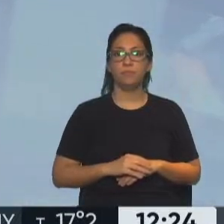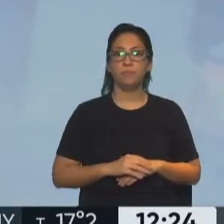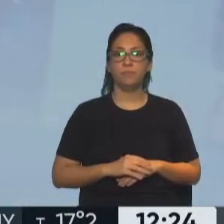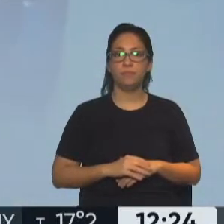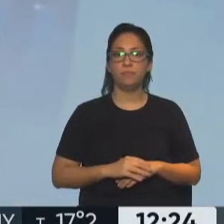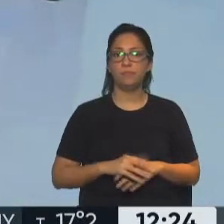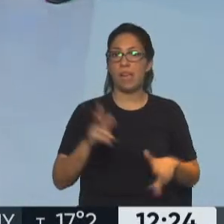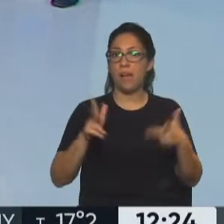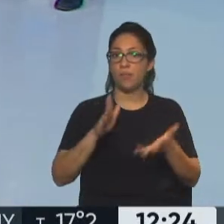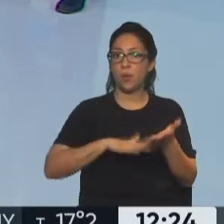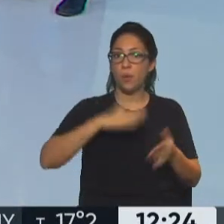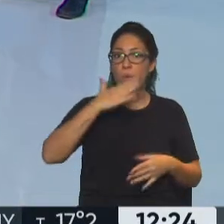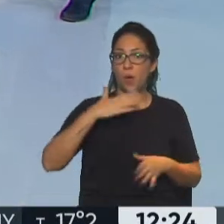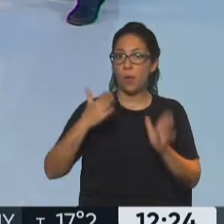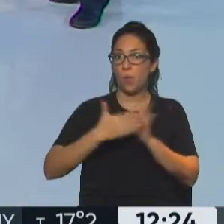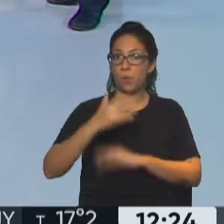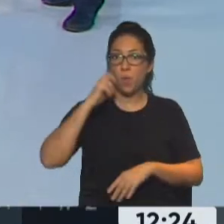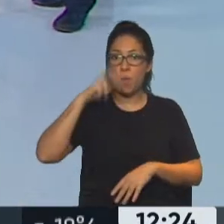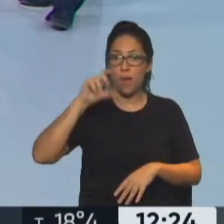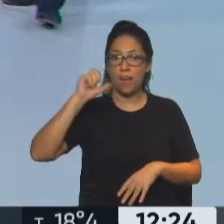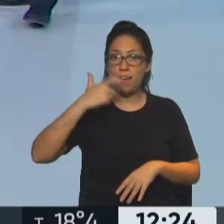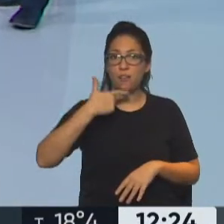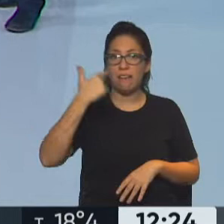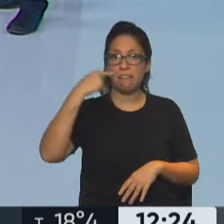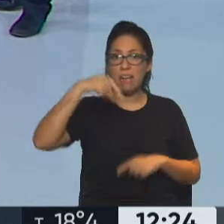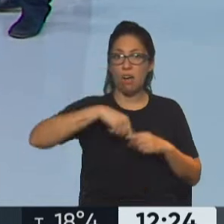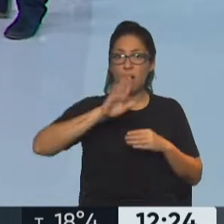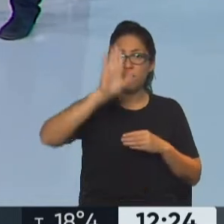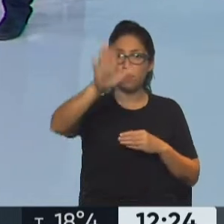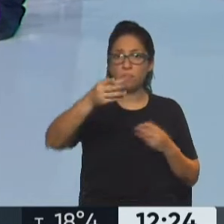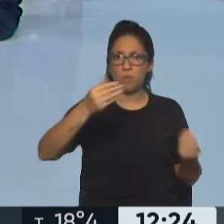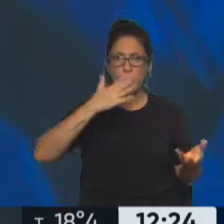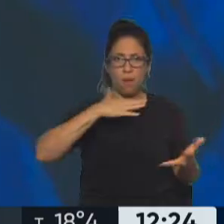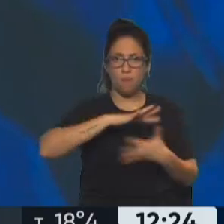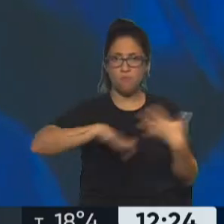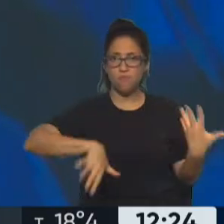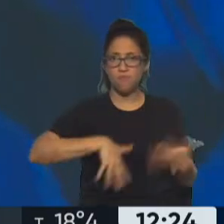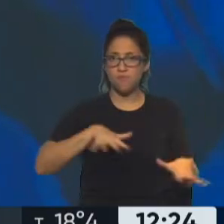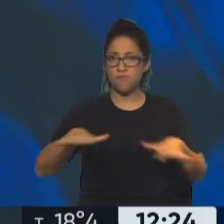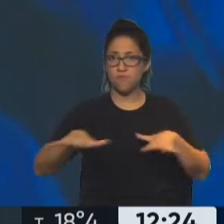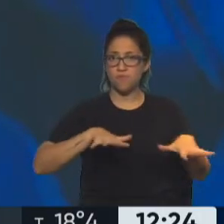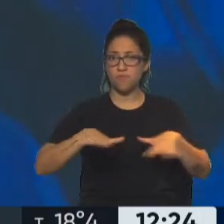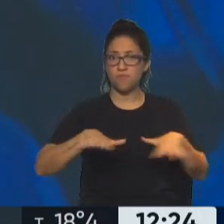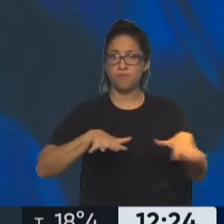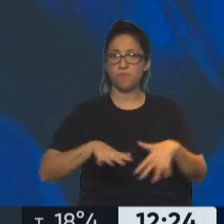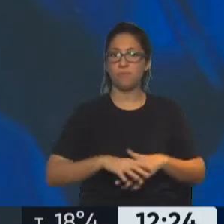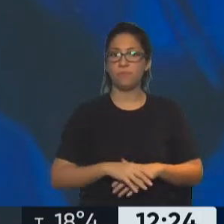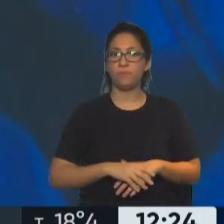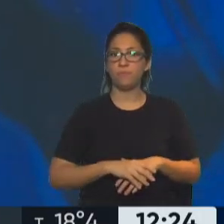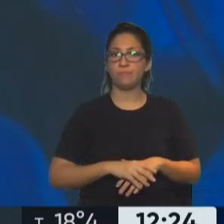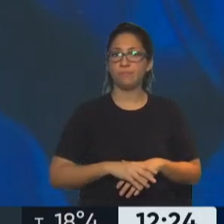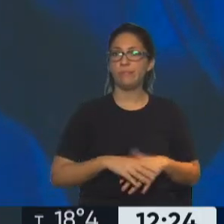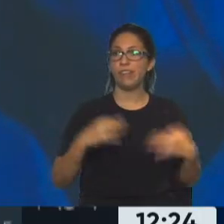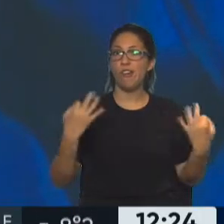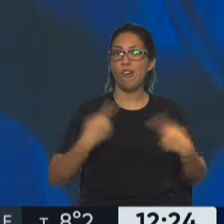Bien, y hay que hablar de Boca con Juan Carlos Fernández, presente y futuro. Está pasando de todo en Boca, ¿no? Y un este poco viernes de todo, sobre todo. ¿Eh? Y no todo lo bueno que